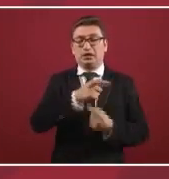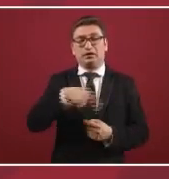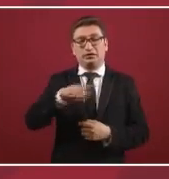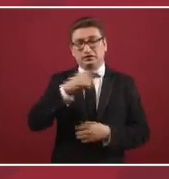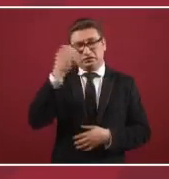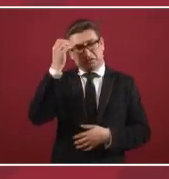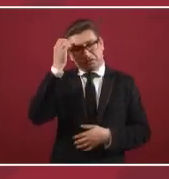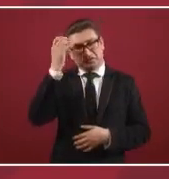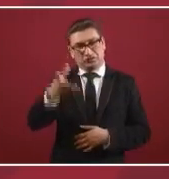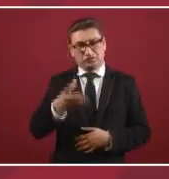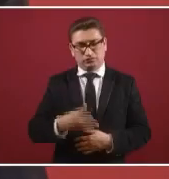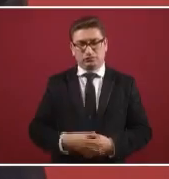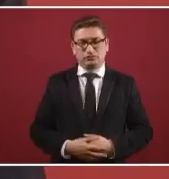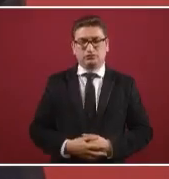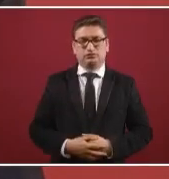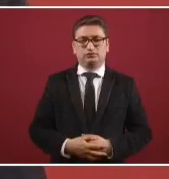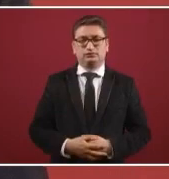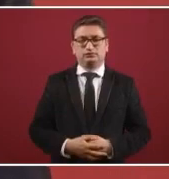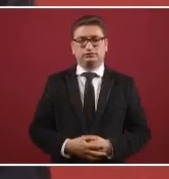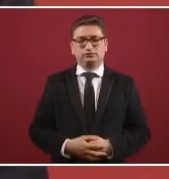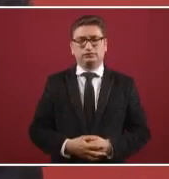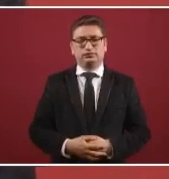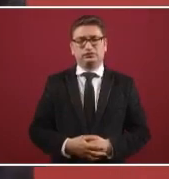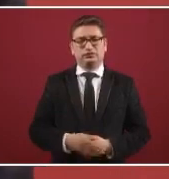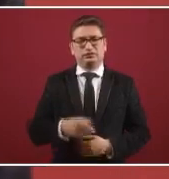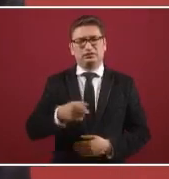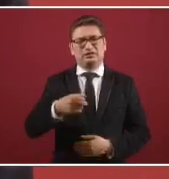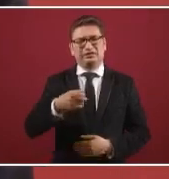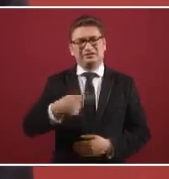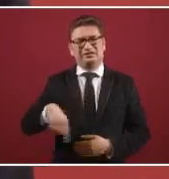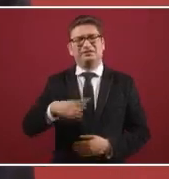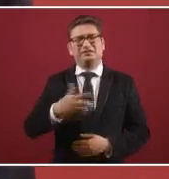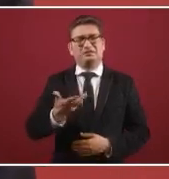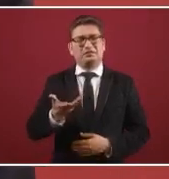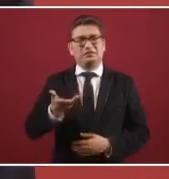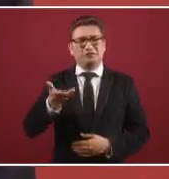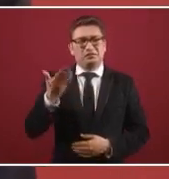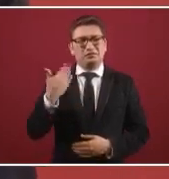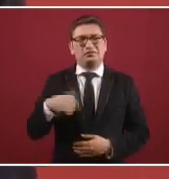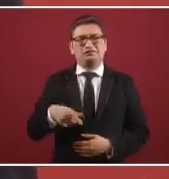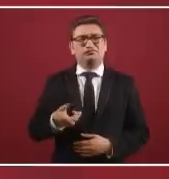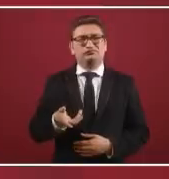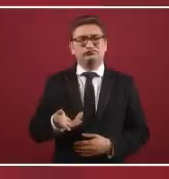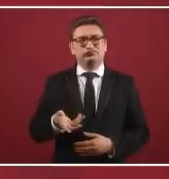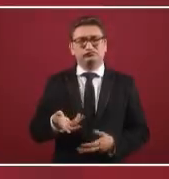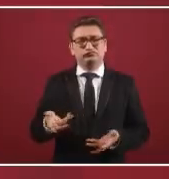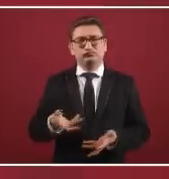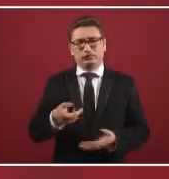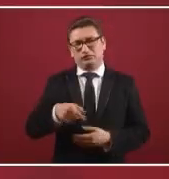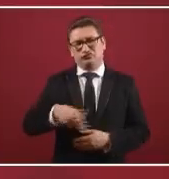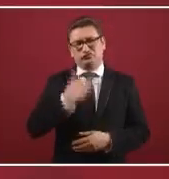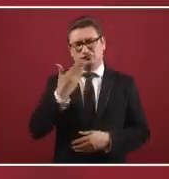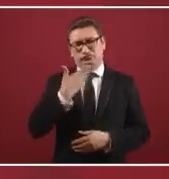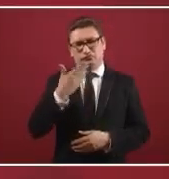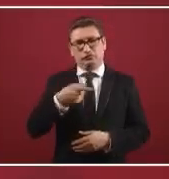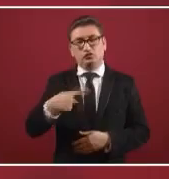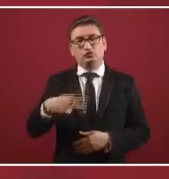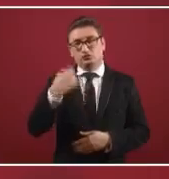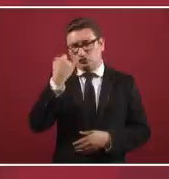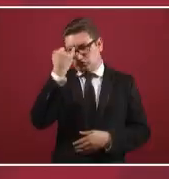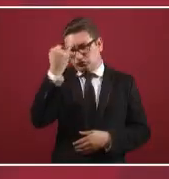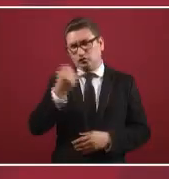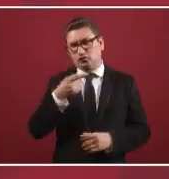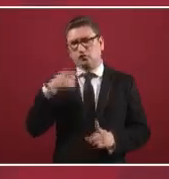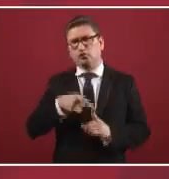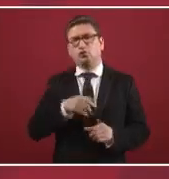estos tecnócratas, que llevaba un fondo esto, ¿no? La idea era de